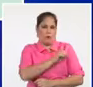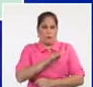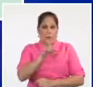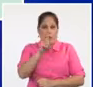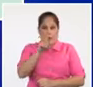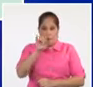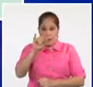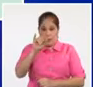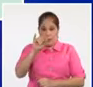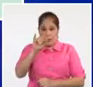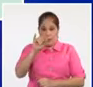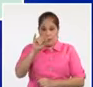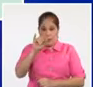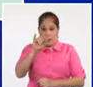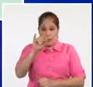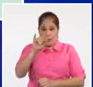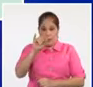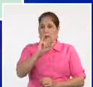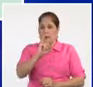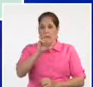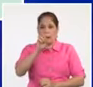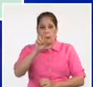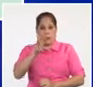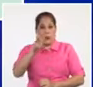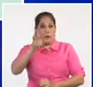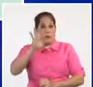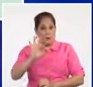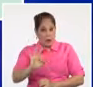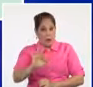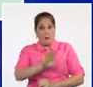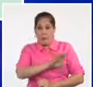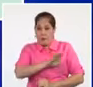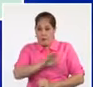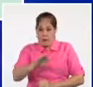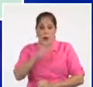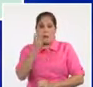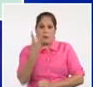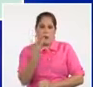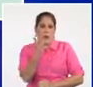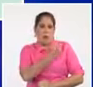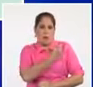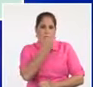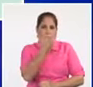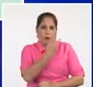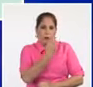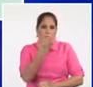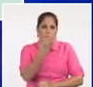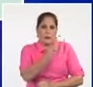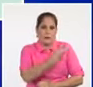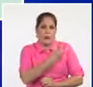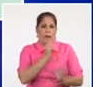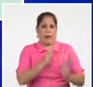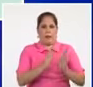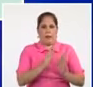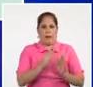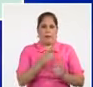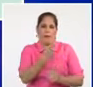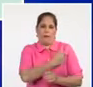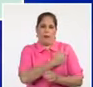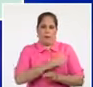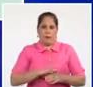169.600 ya han recibido las tres dosis de